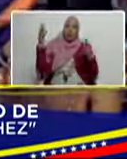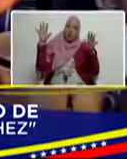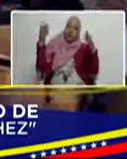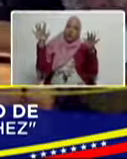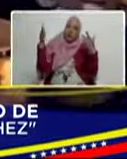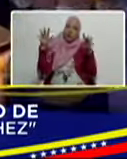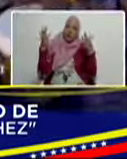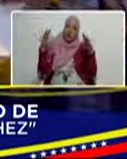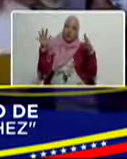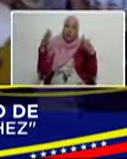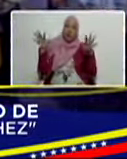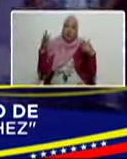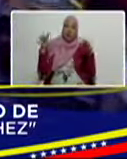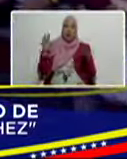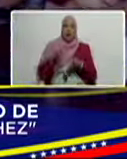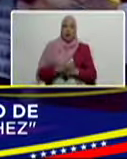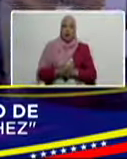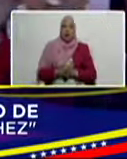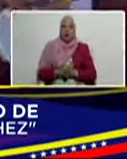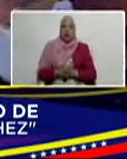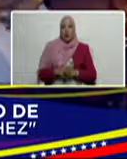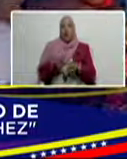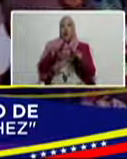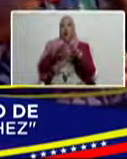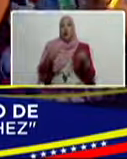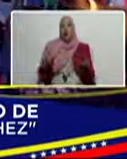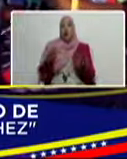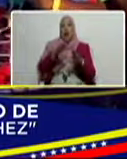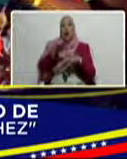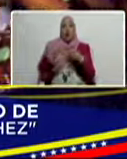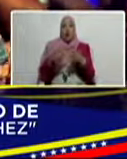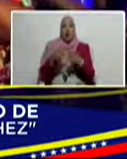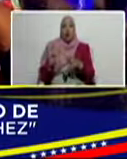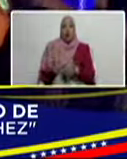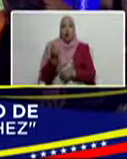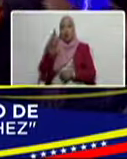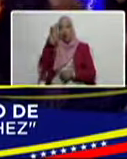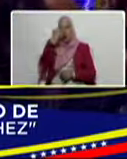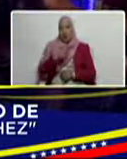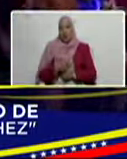con el tema Todas Somos Una.